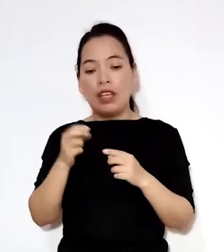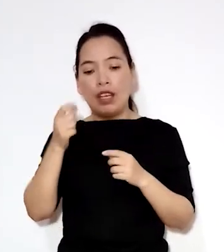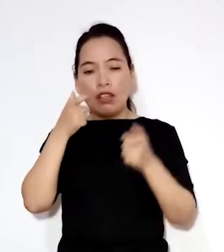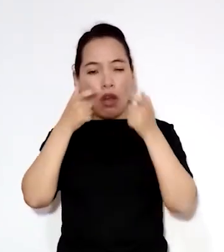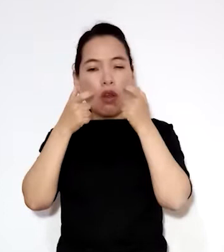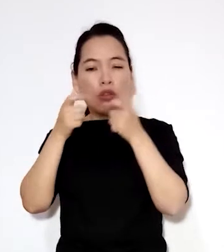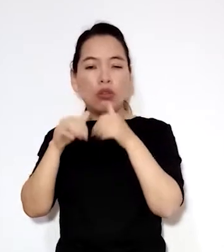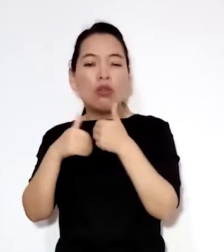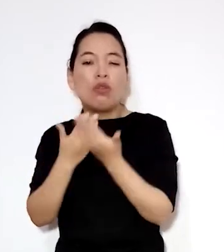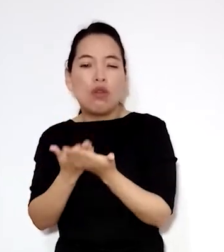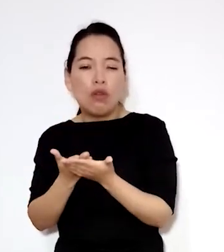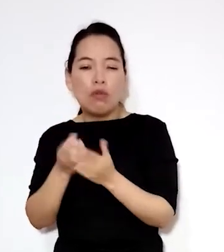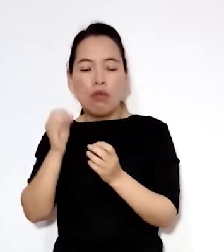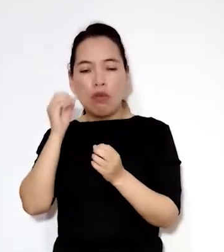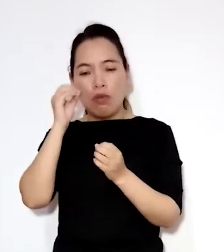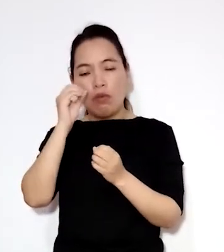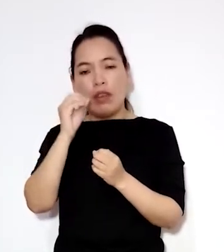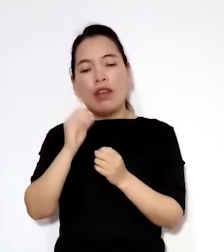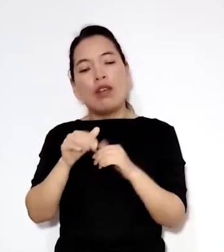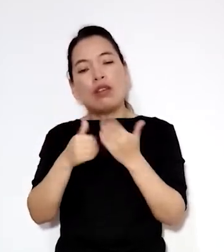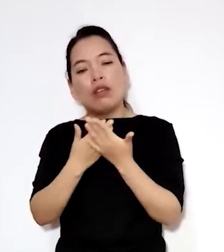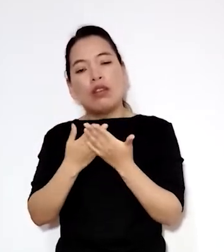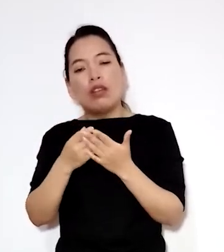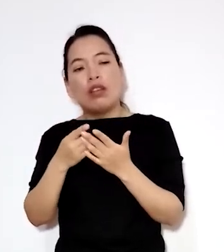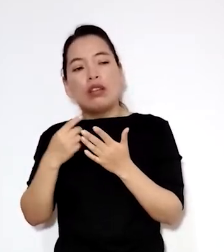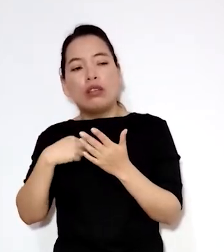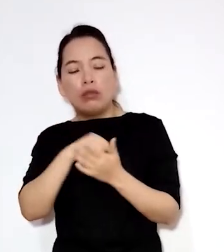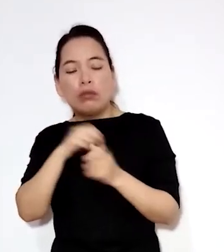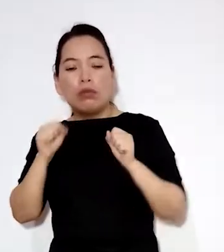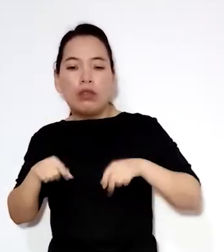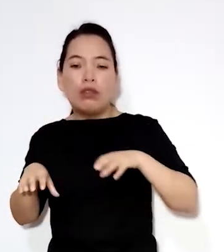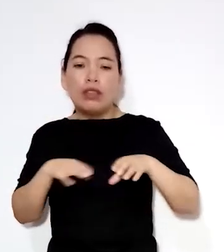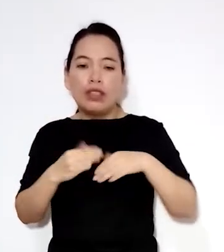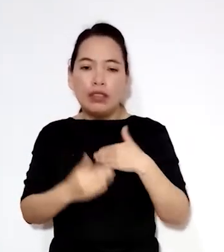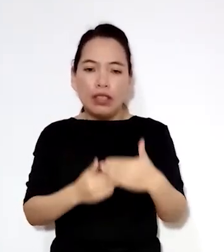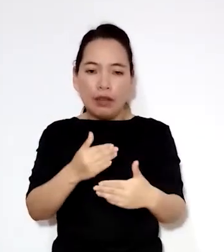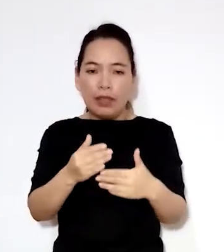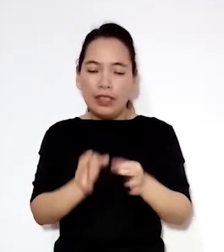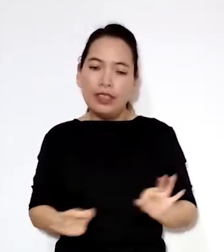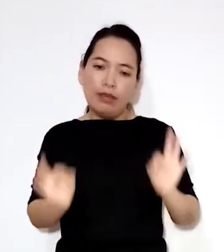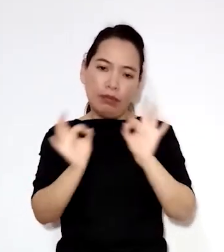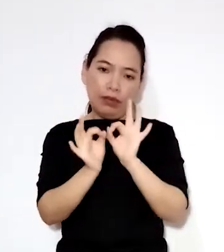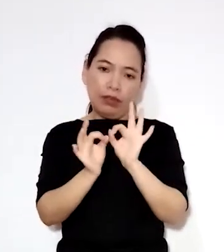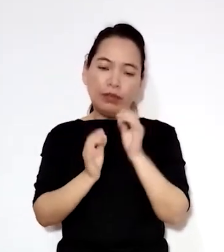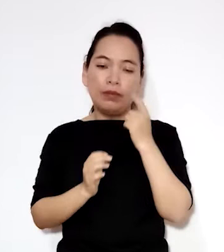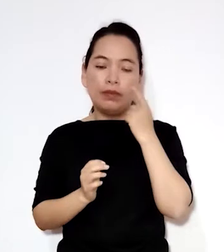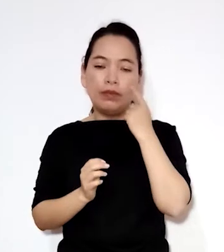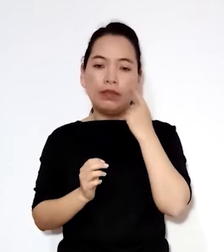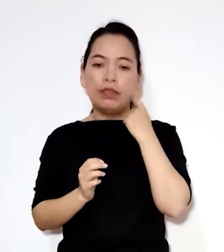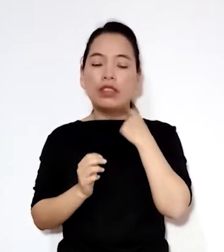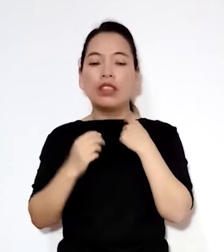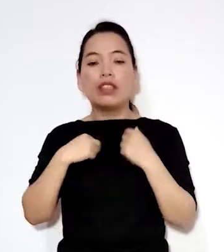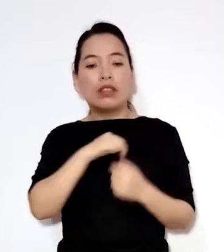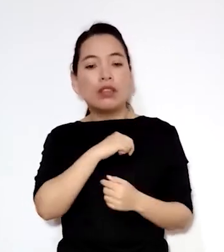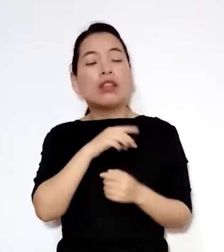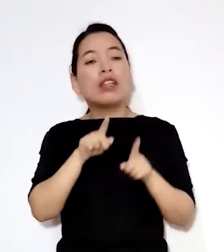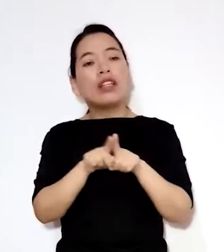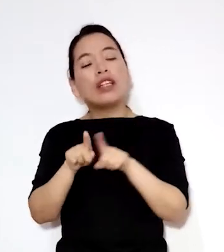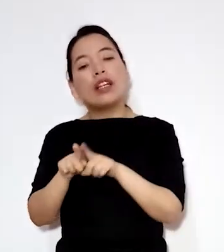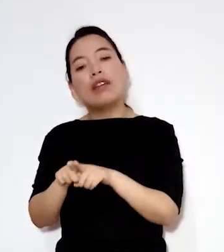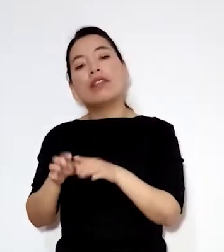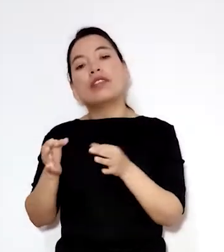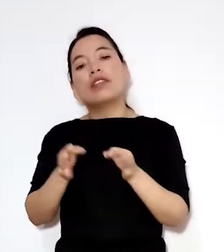esta dimensión, lo que realmente representa un avance muy importante, ¿no? Pero también luego el año siguiente,